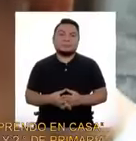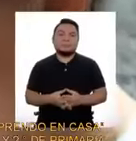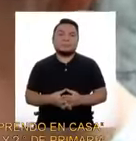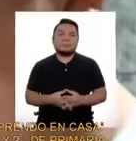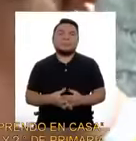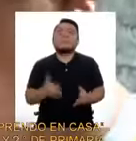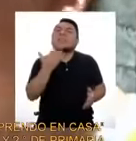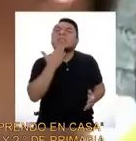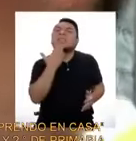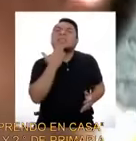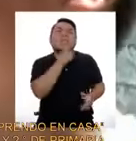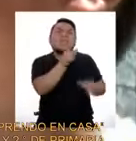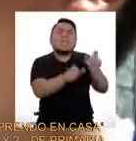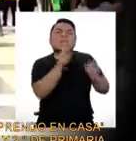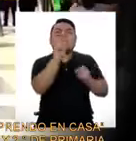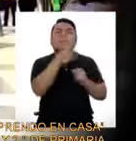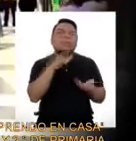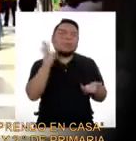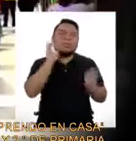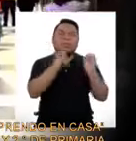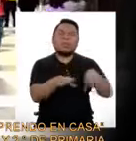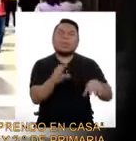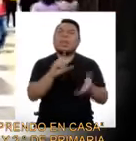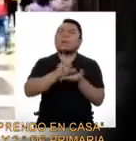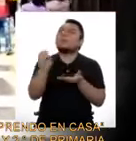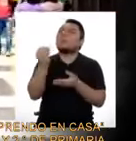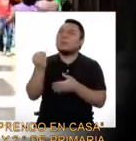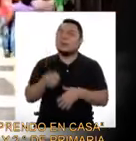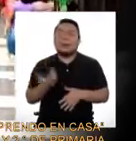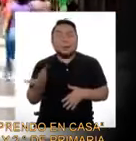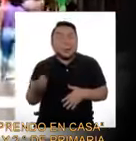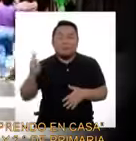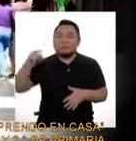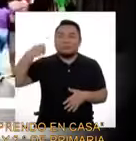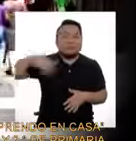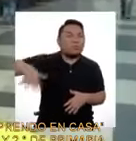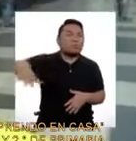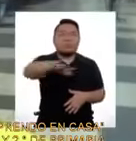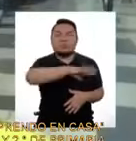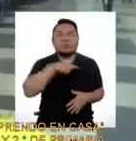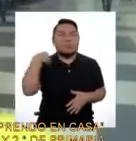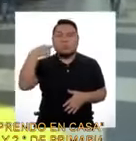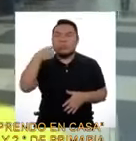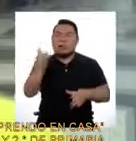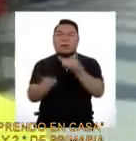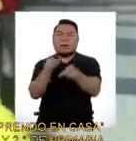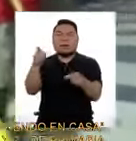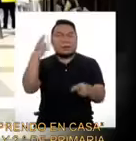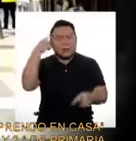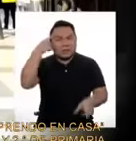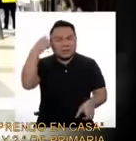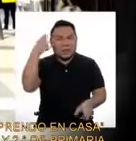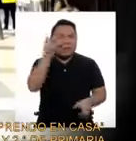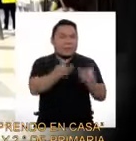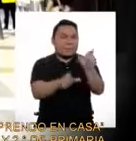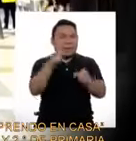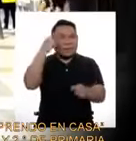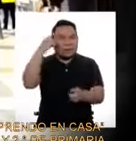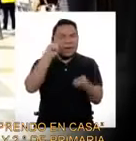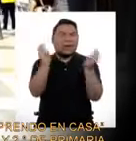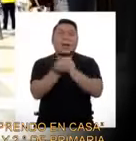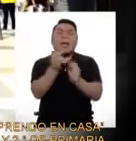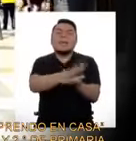¿Quiénes contaminan Lima y por qué? La contaminación se realiza en todas las ciudades del mundo. Debe ser una conciencia de todos los ciudadanos, limpiar